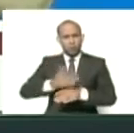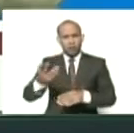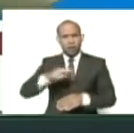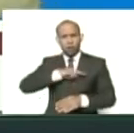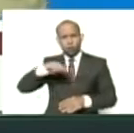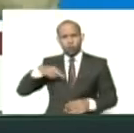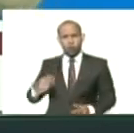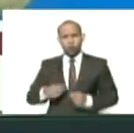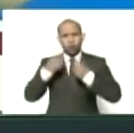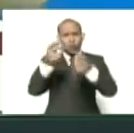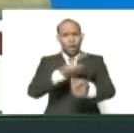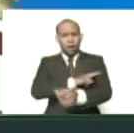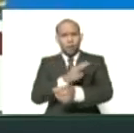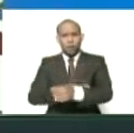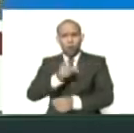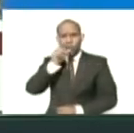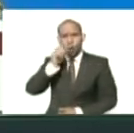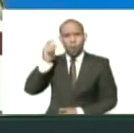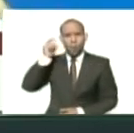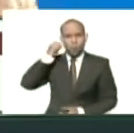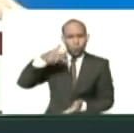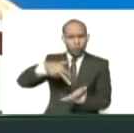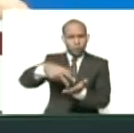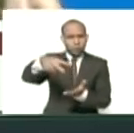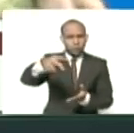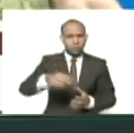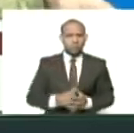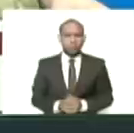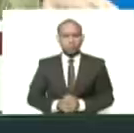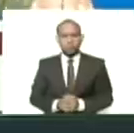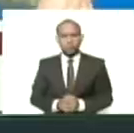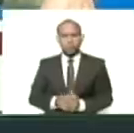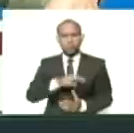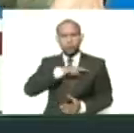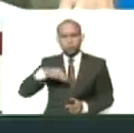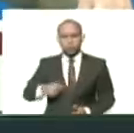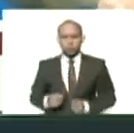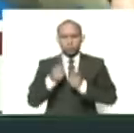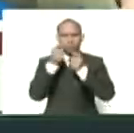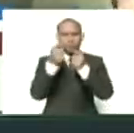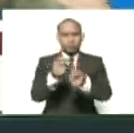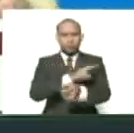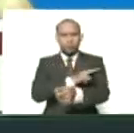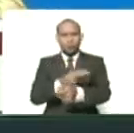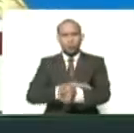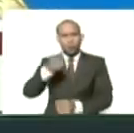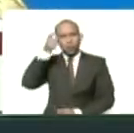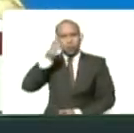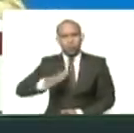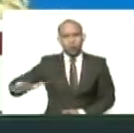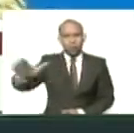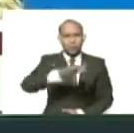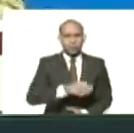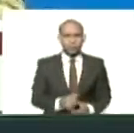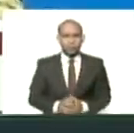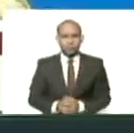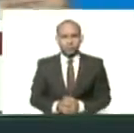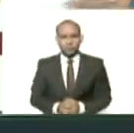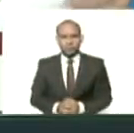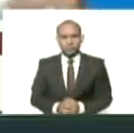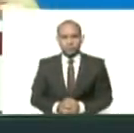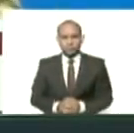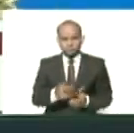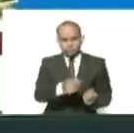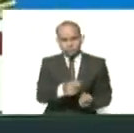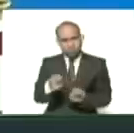poder al hombre y a la mujer de a pie. Estamos empoderando a un pueblo. Bueno, vamos a poner esto por